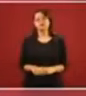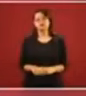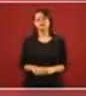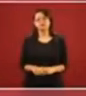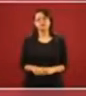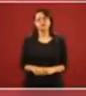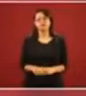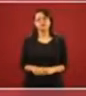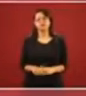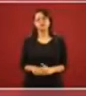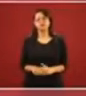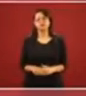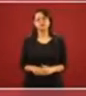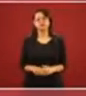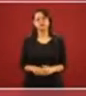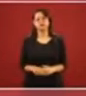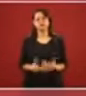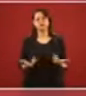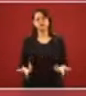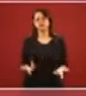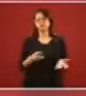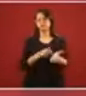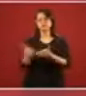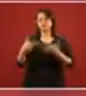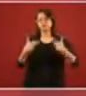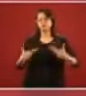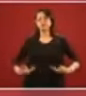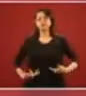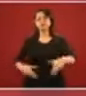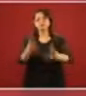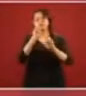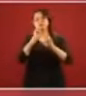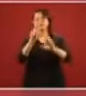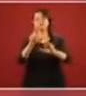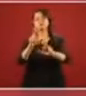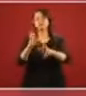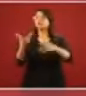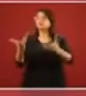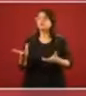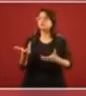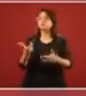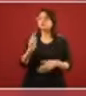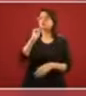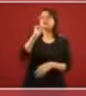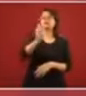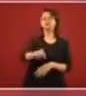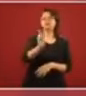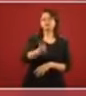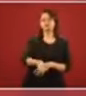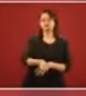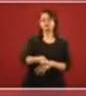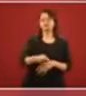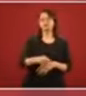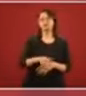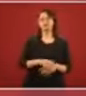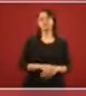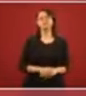cuando hablo del respeto a los derechos humanos es porque antes